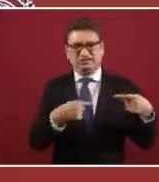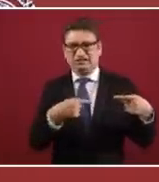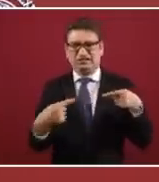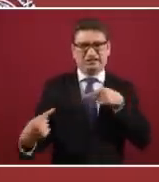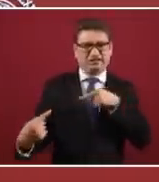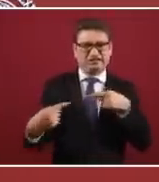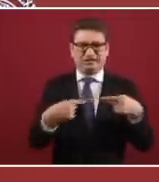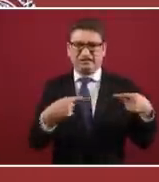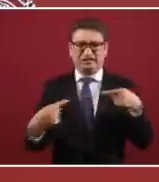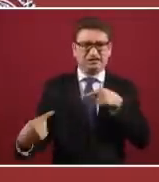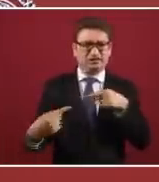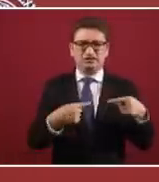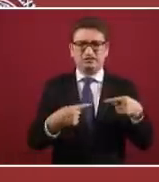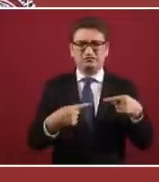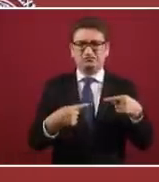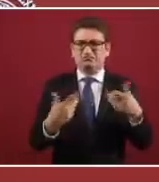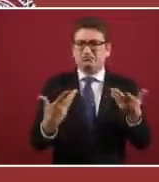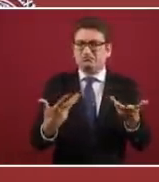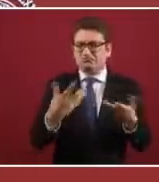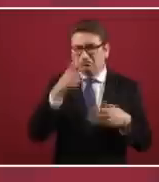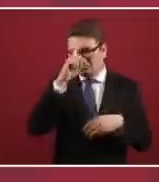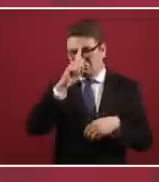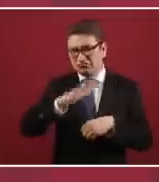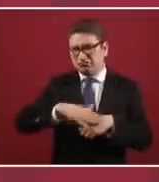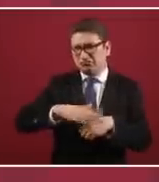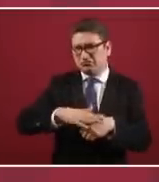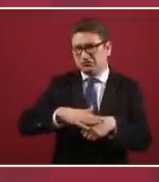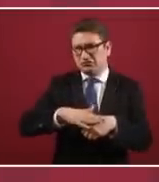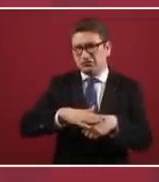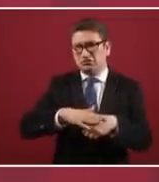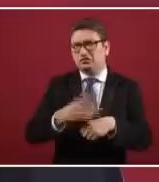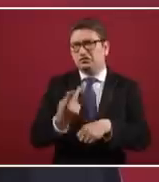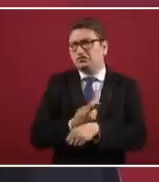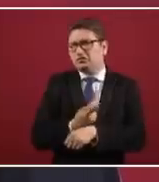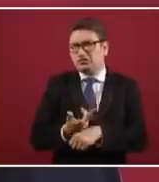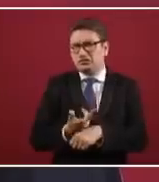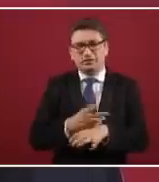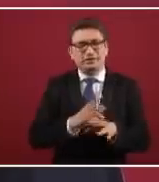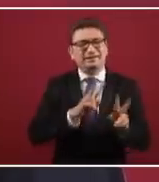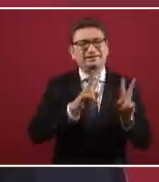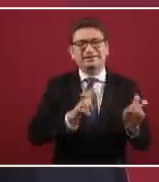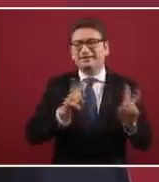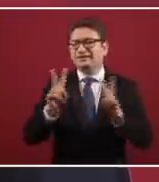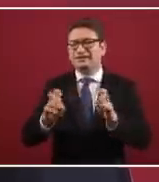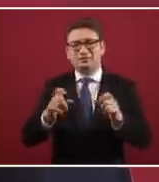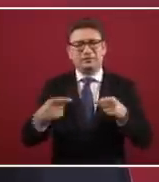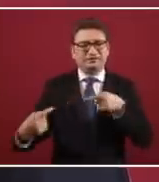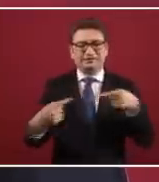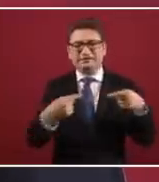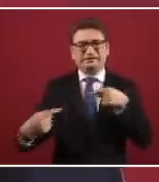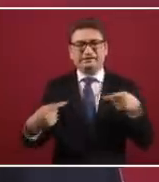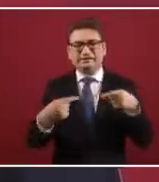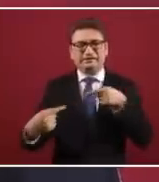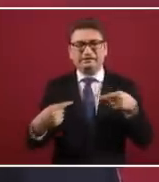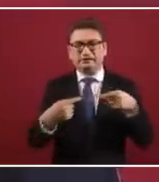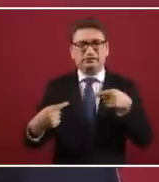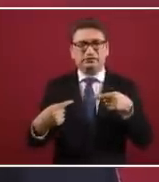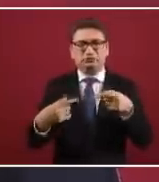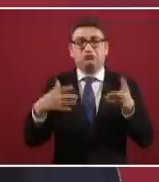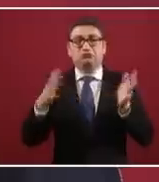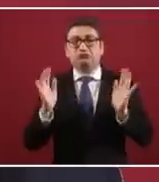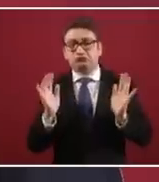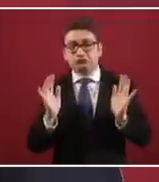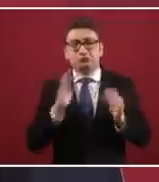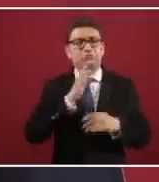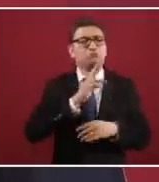lo recomendable cuando hay discrepancias sobre temas, pues es la democracia, es el